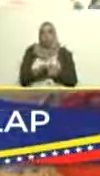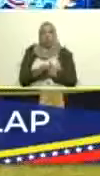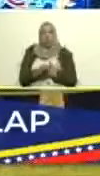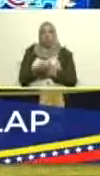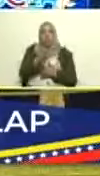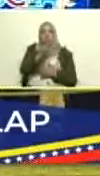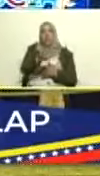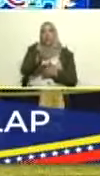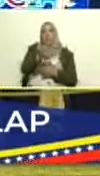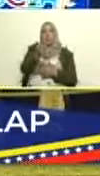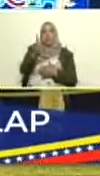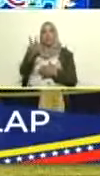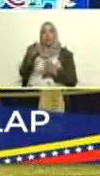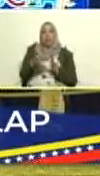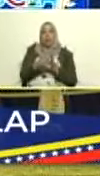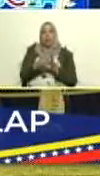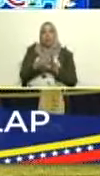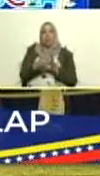2023,